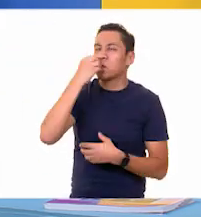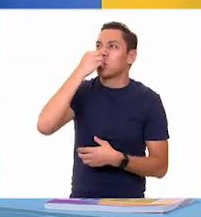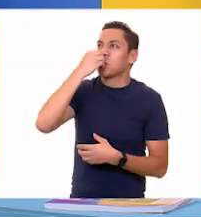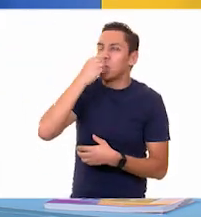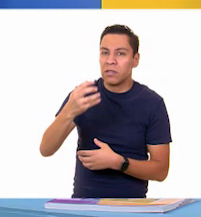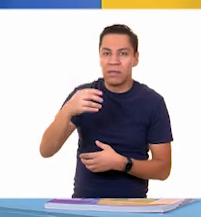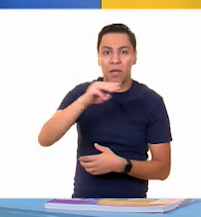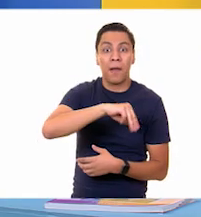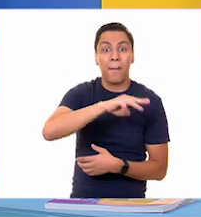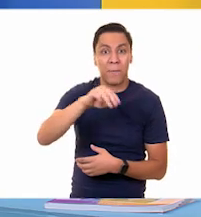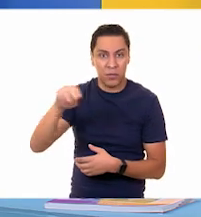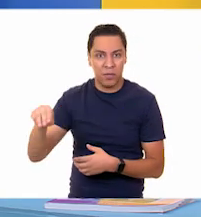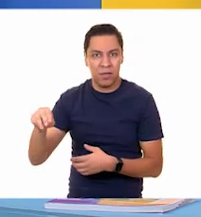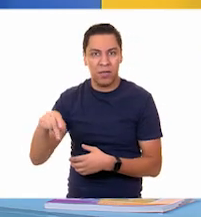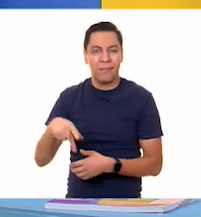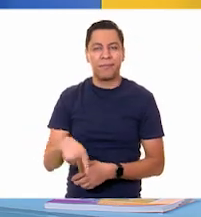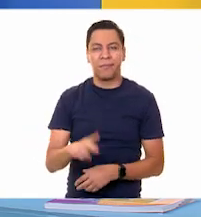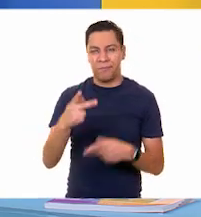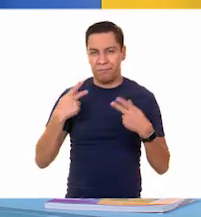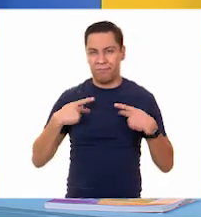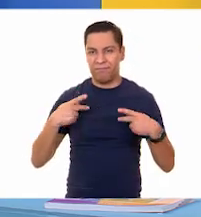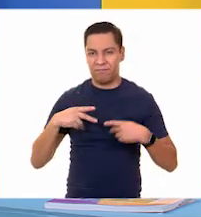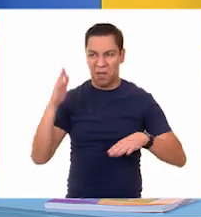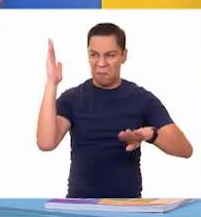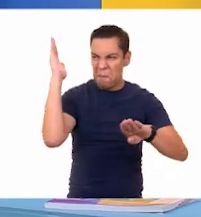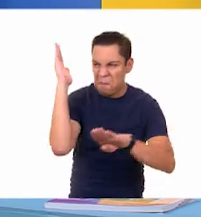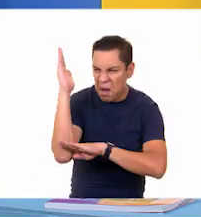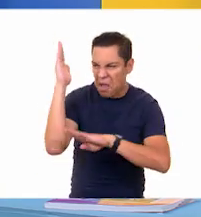presión sobre la biodiversidad y resultan en